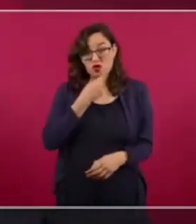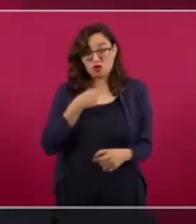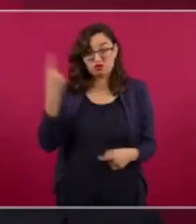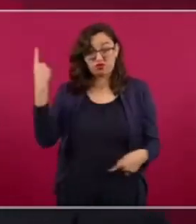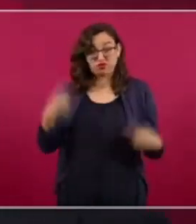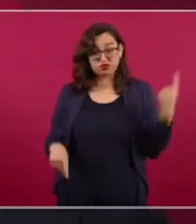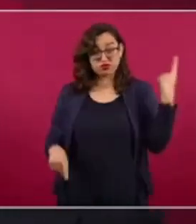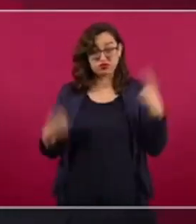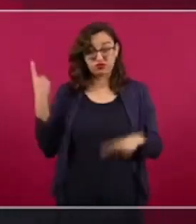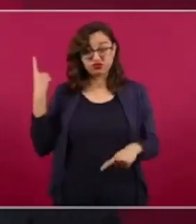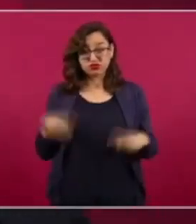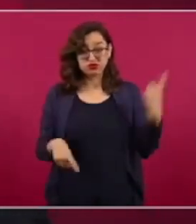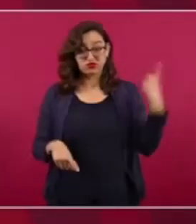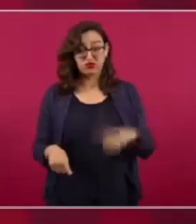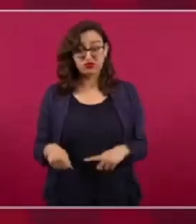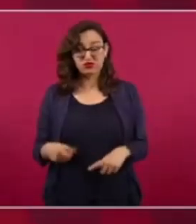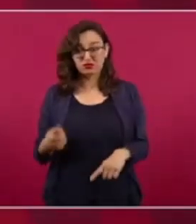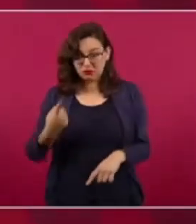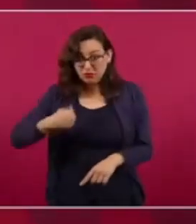estamos